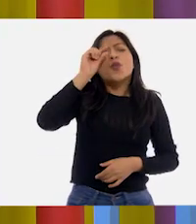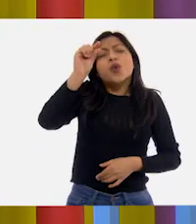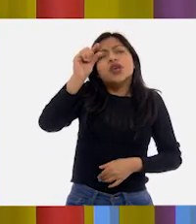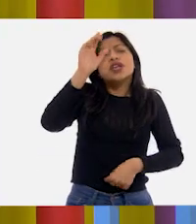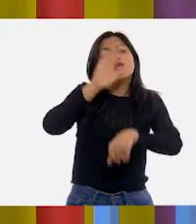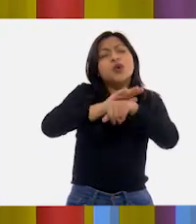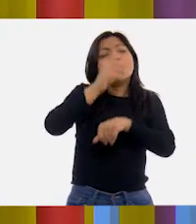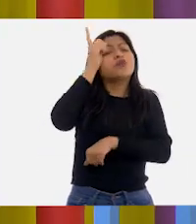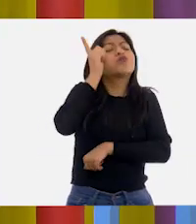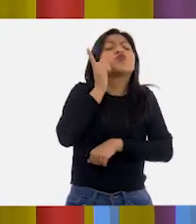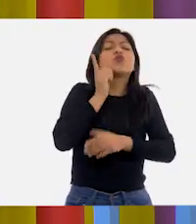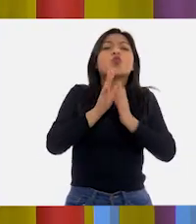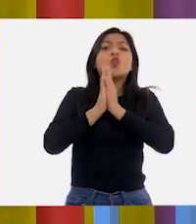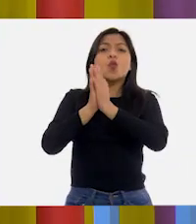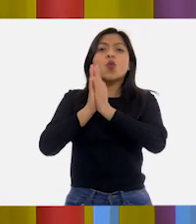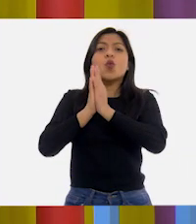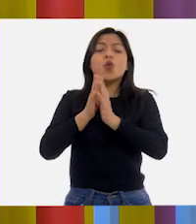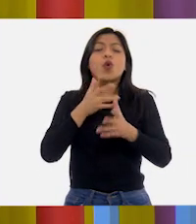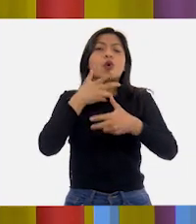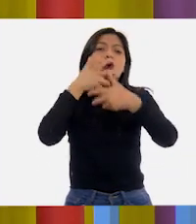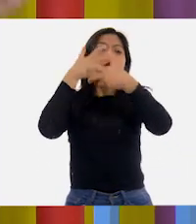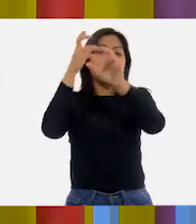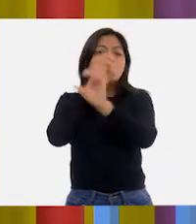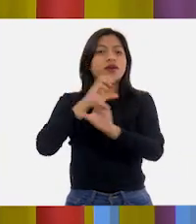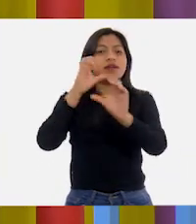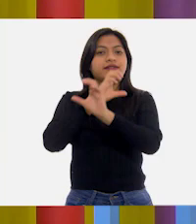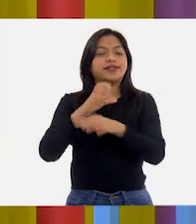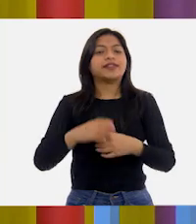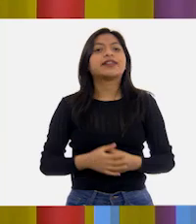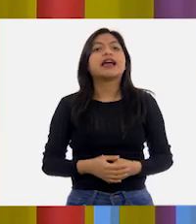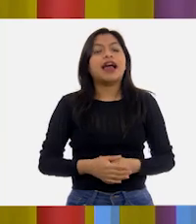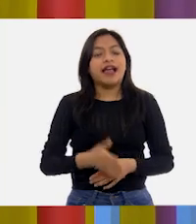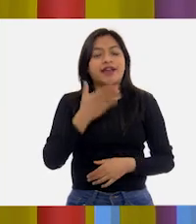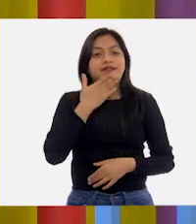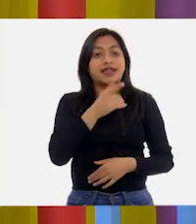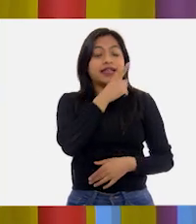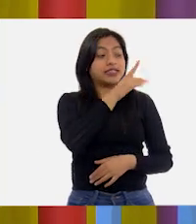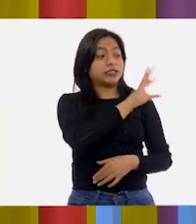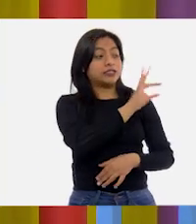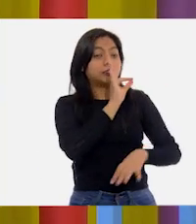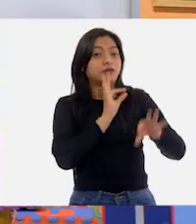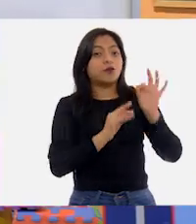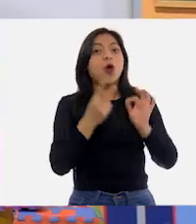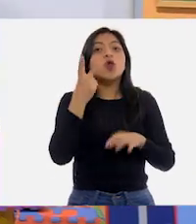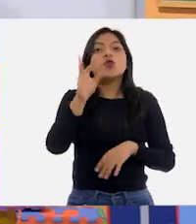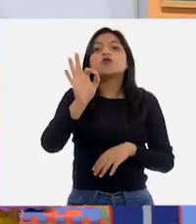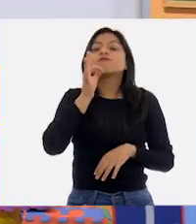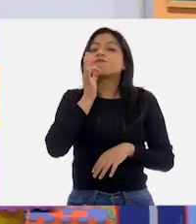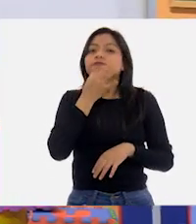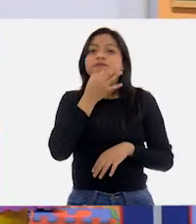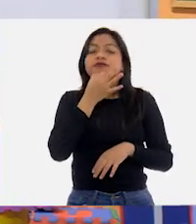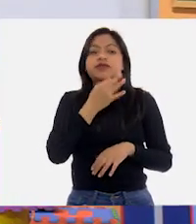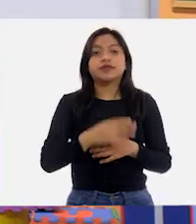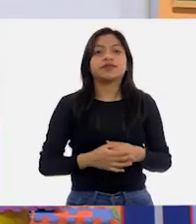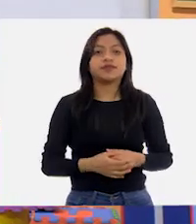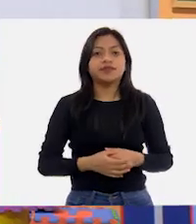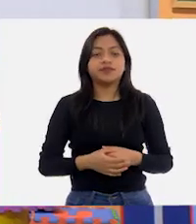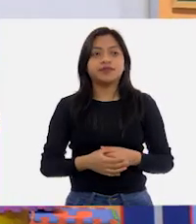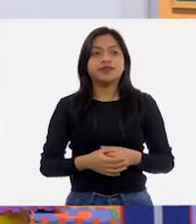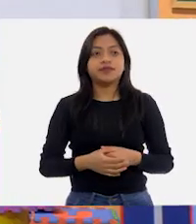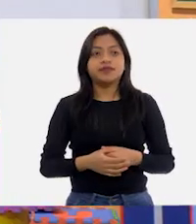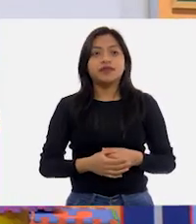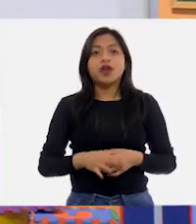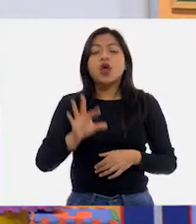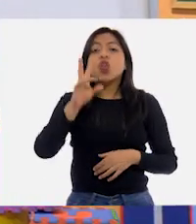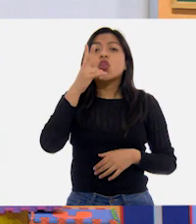más, por favor. Muy bien, entonces, ¿qué te parece si pides 2 minutitos, no?